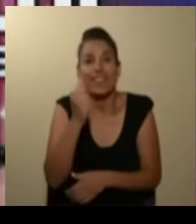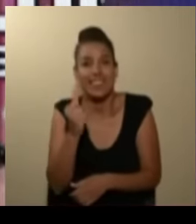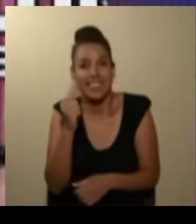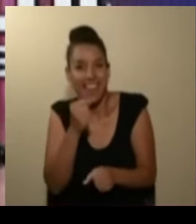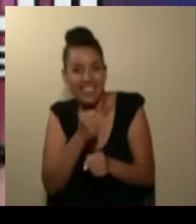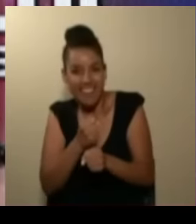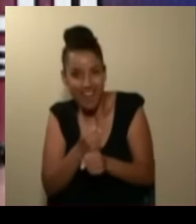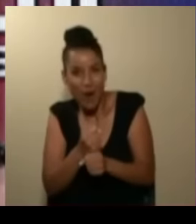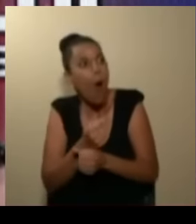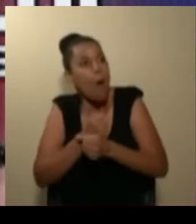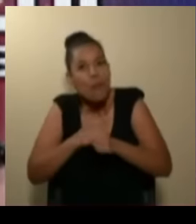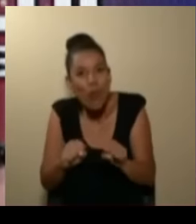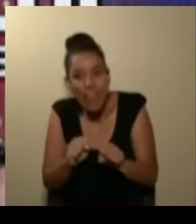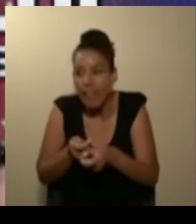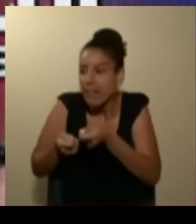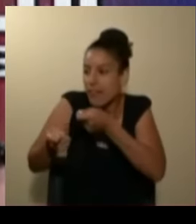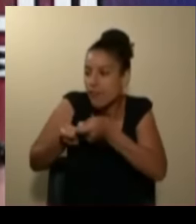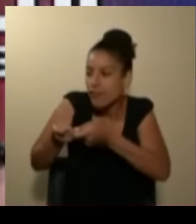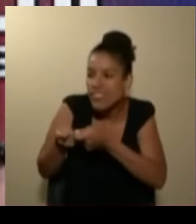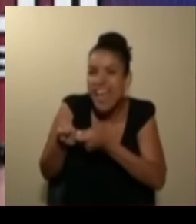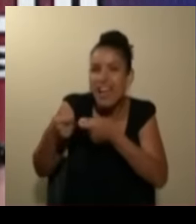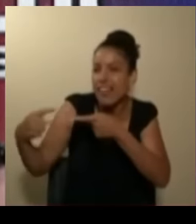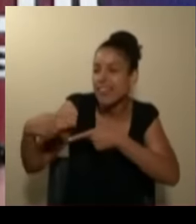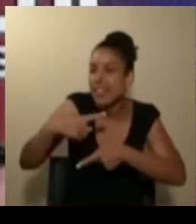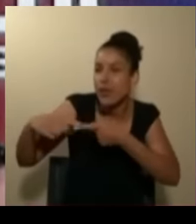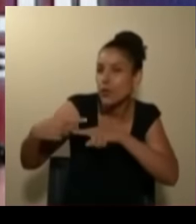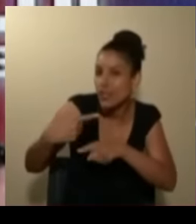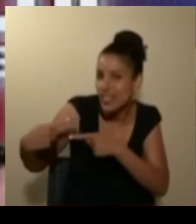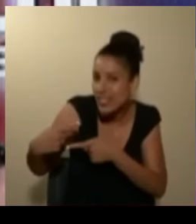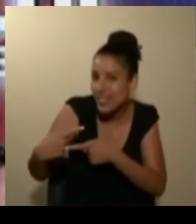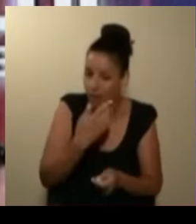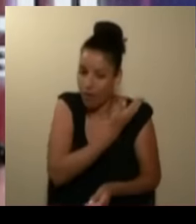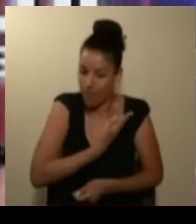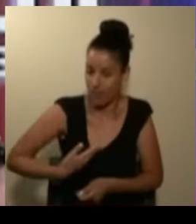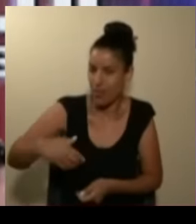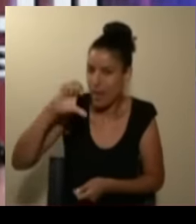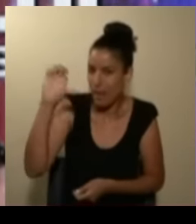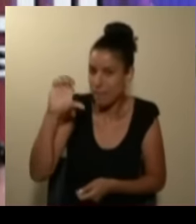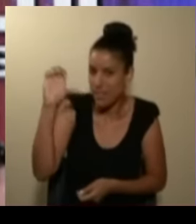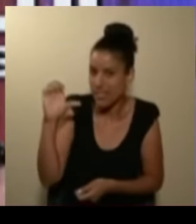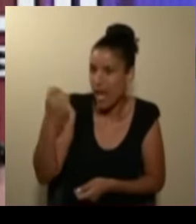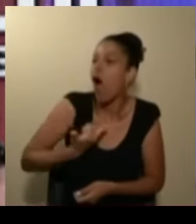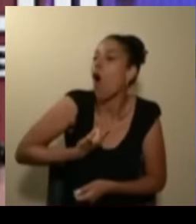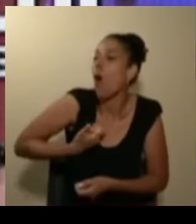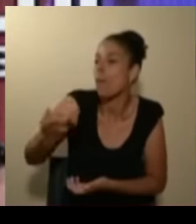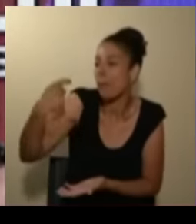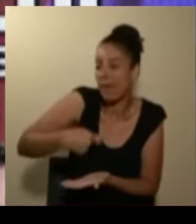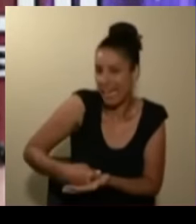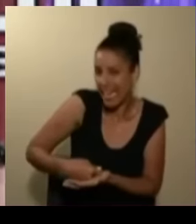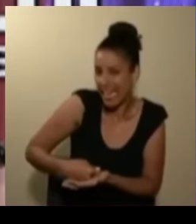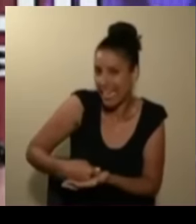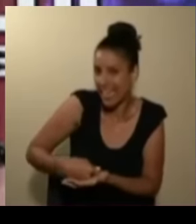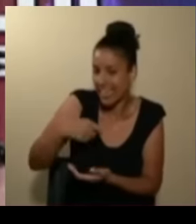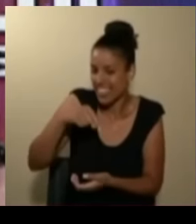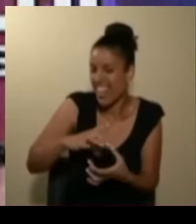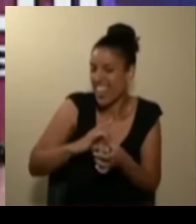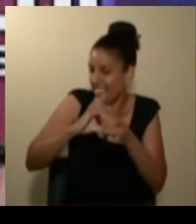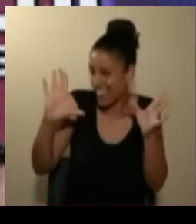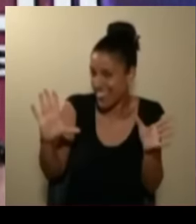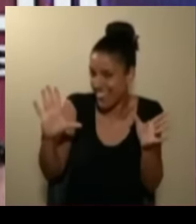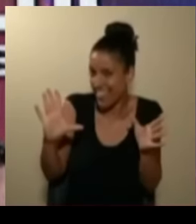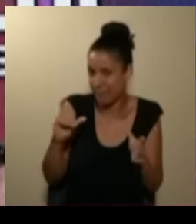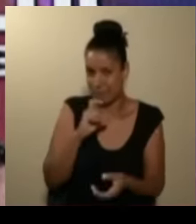de negociación como para discutir con el empleador que le está dando ese trabajo cómo pagar? Esa libertad no es tal.